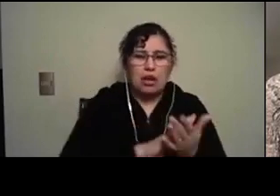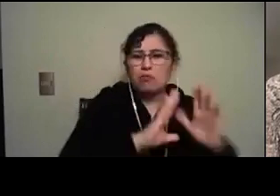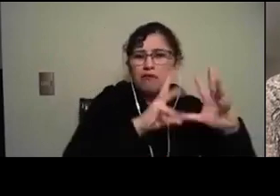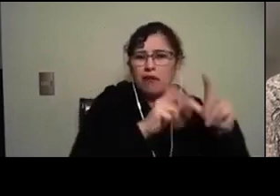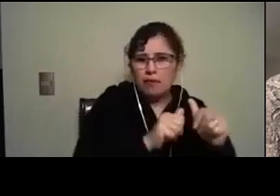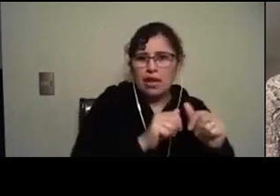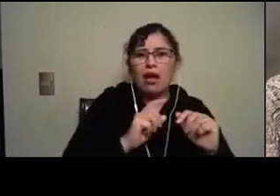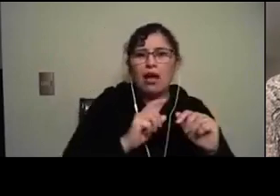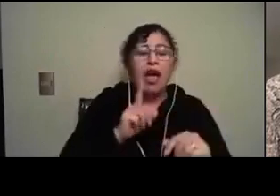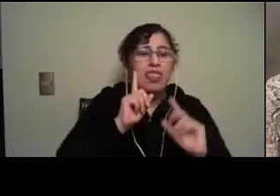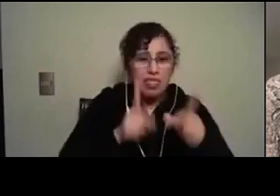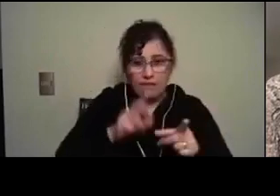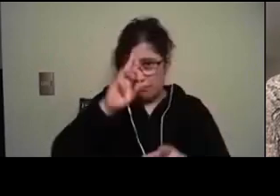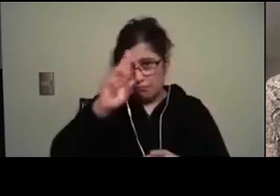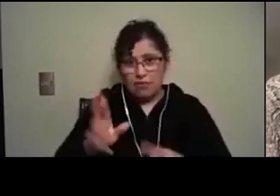¿no? ¿Ya?